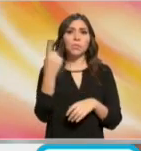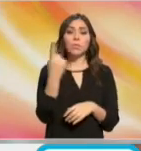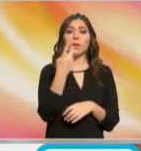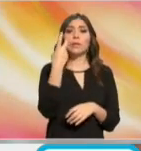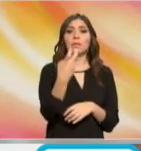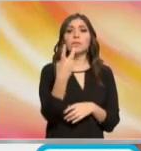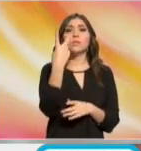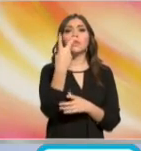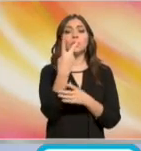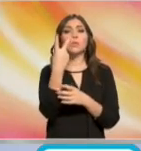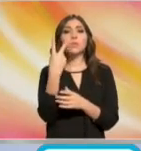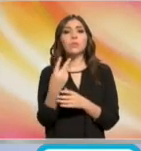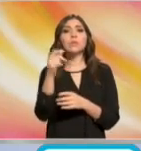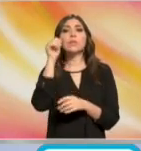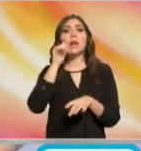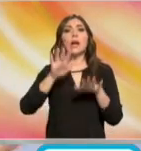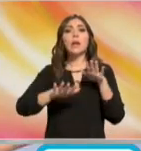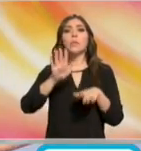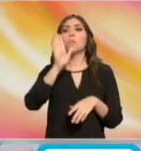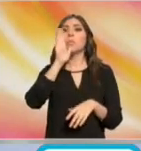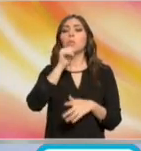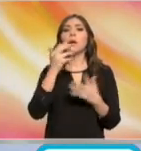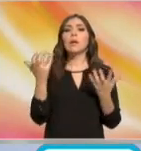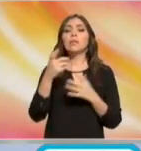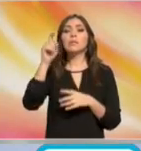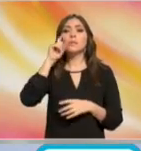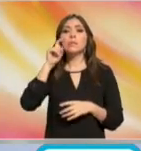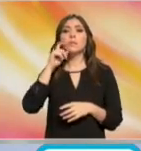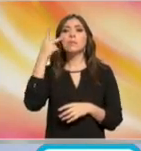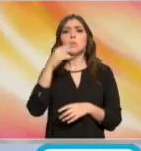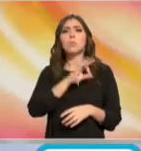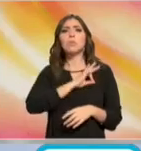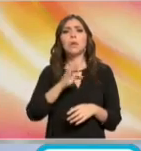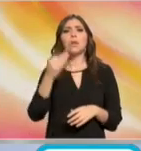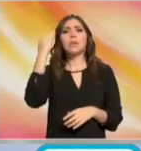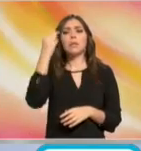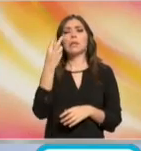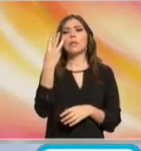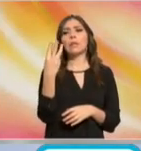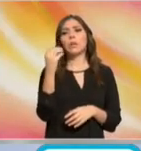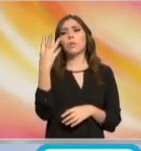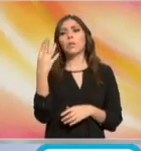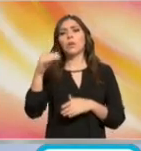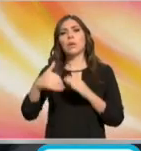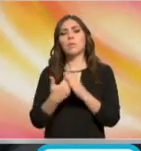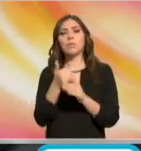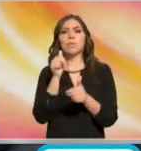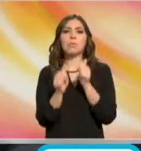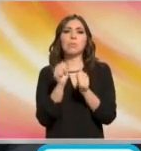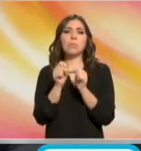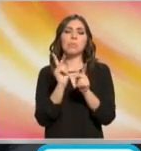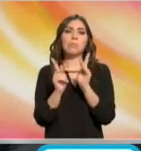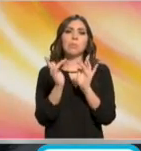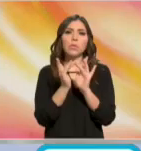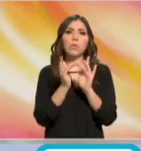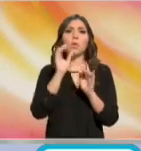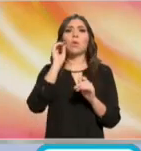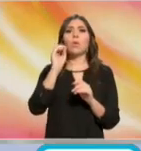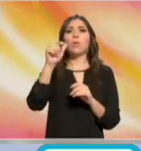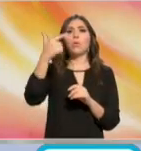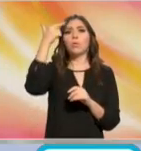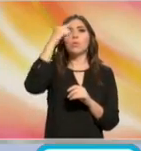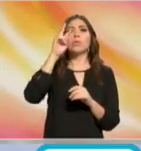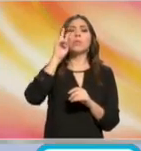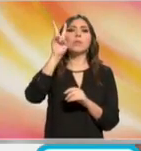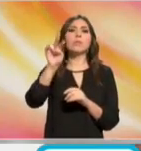es terrible que muchos no tienen tiempo para hacer el amor, pero están hasta las 3, 4 de la mañana chateando. Sí. O a las 12 de la noche viendo una serie de